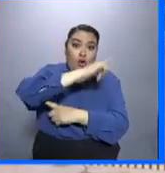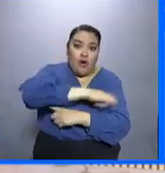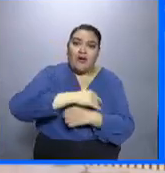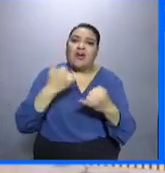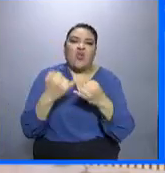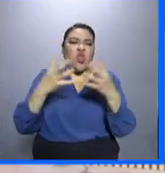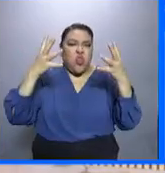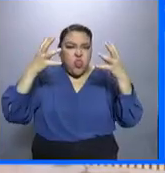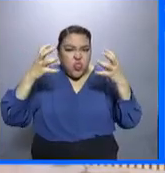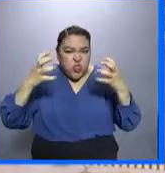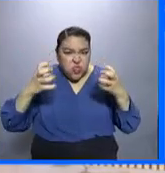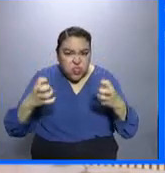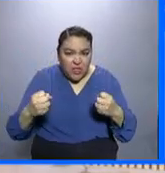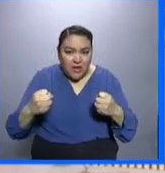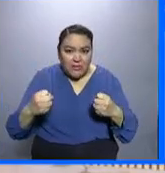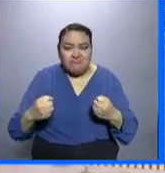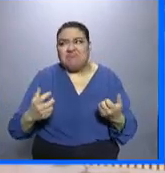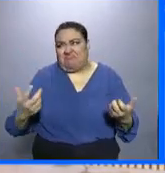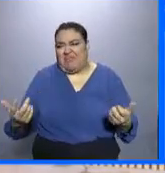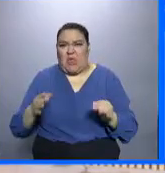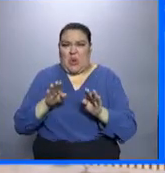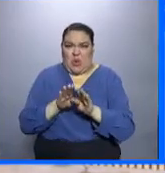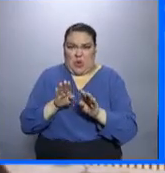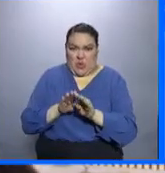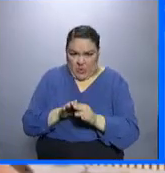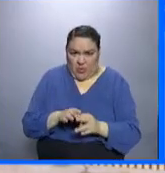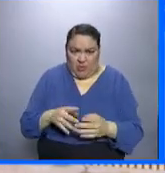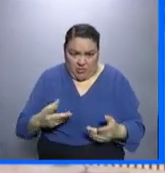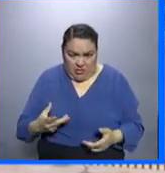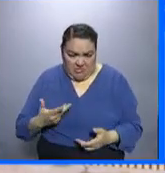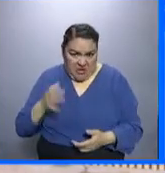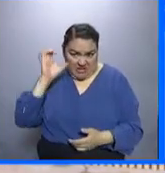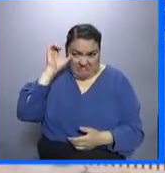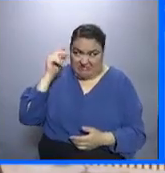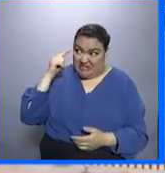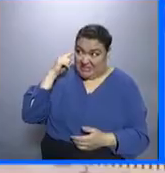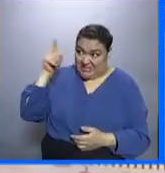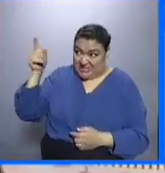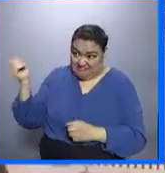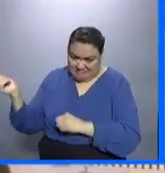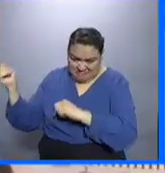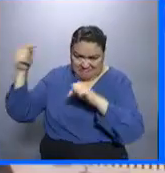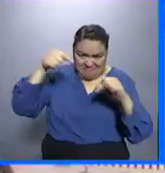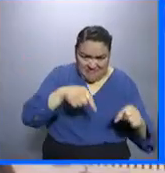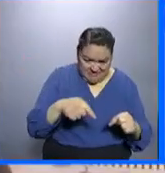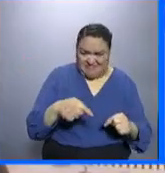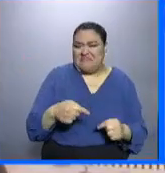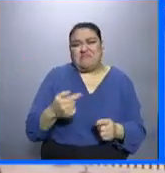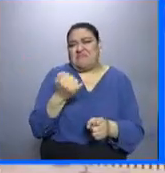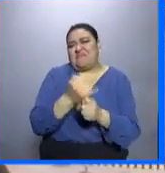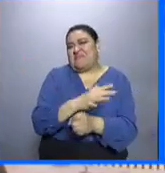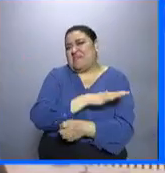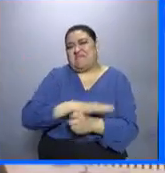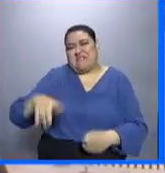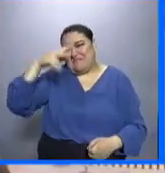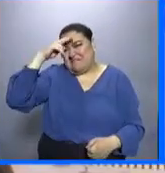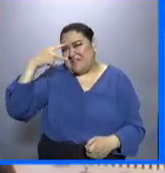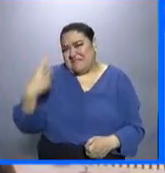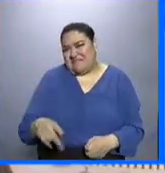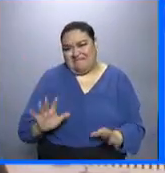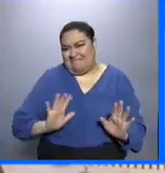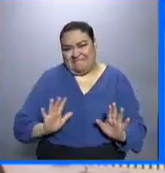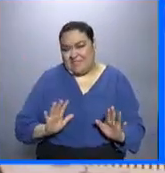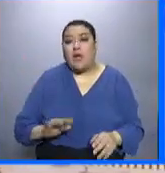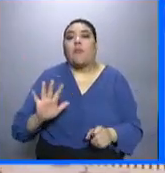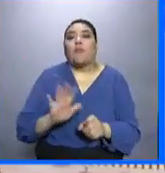Entonces, es imposible que haya cempasúchil de procedencia o de producción china llegando a México.